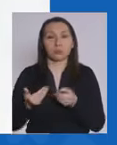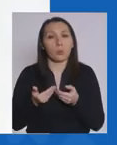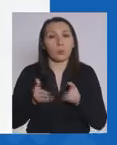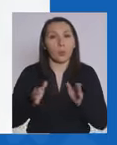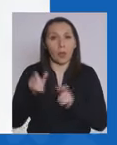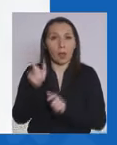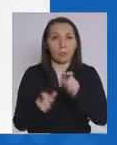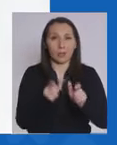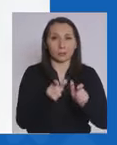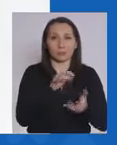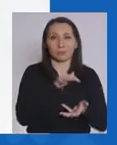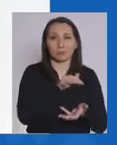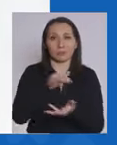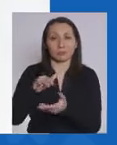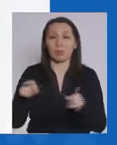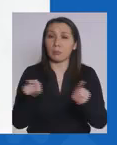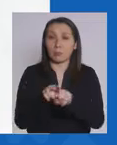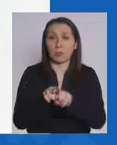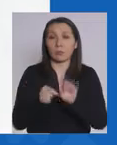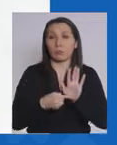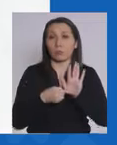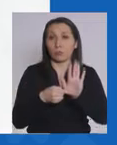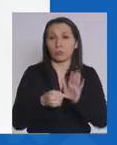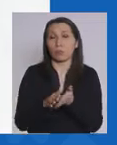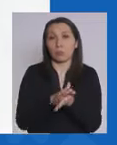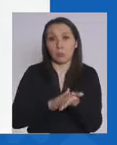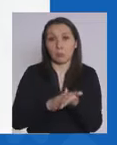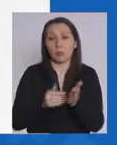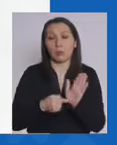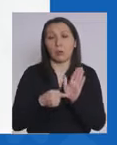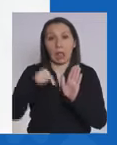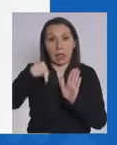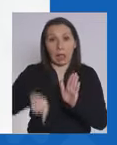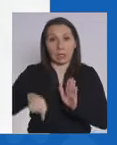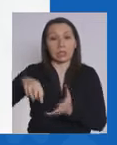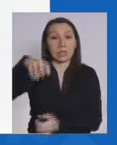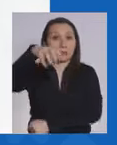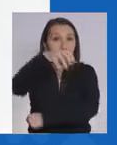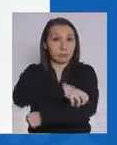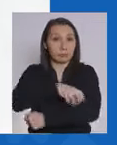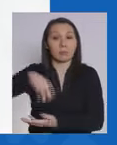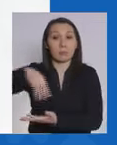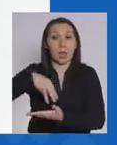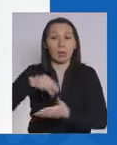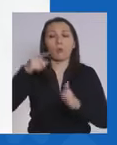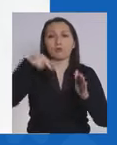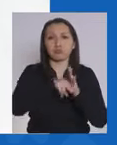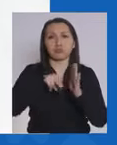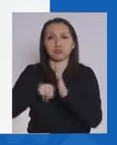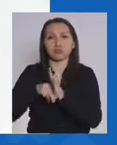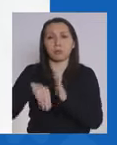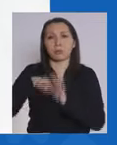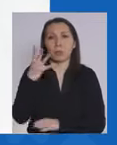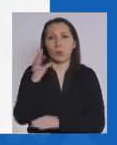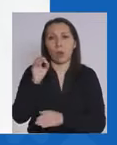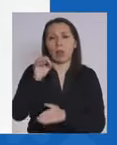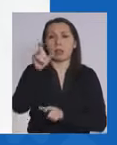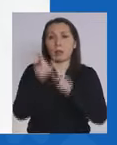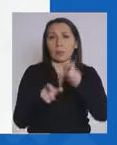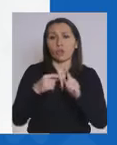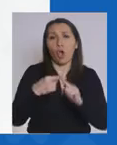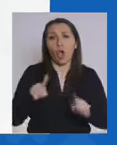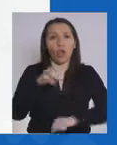persona tal como el ejemplo que acabo de dar que aquí en la región del maule se han hospitalizado más de 40 personas de otras regiones